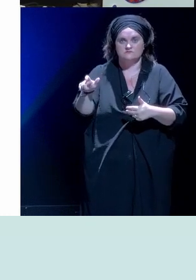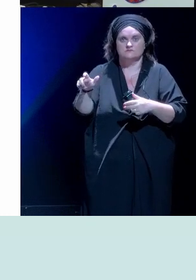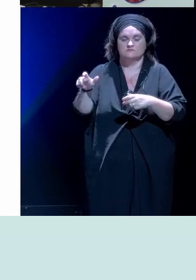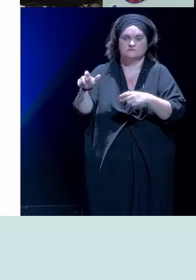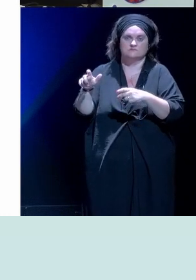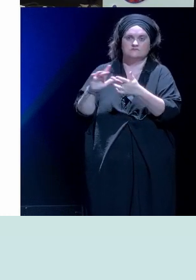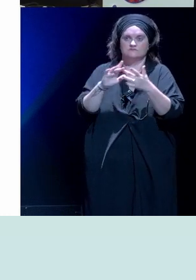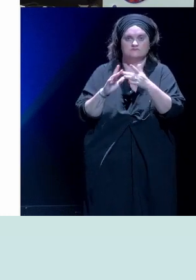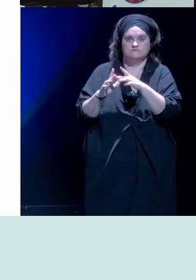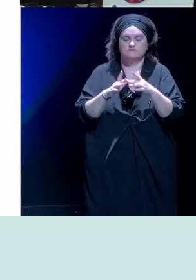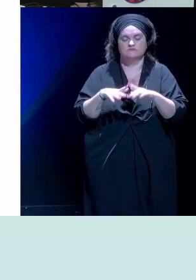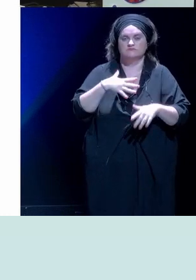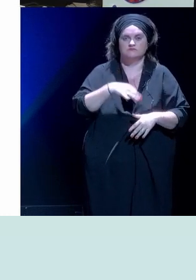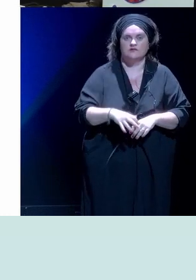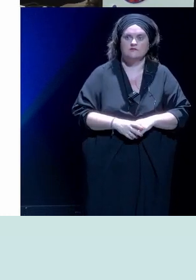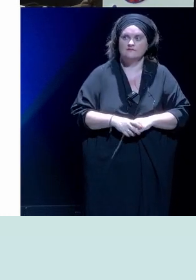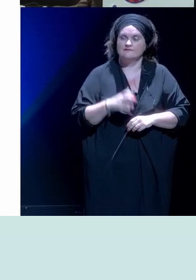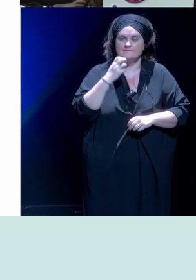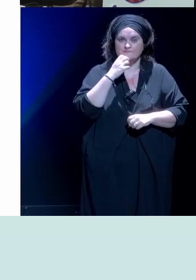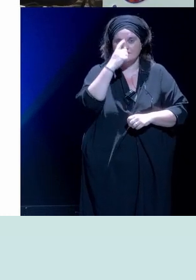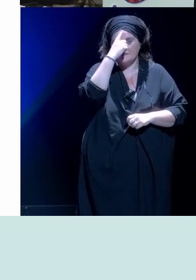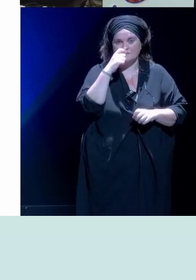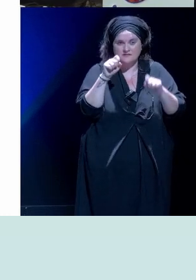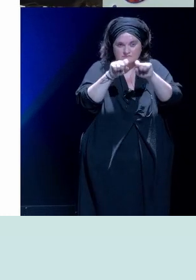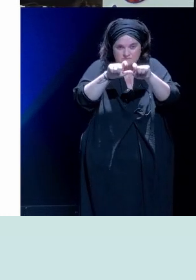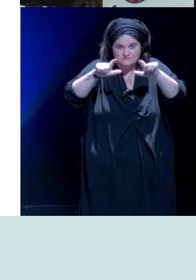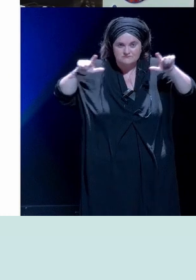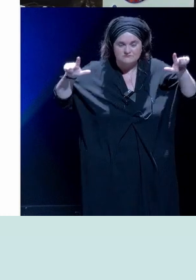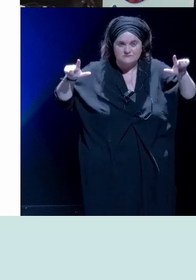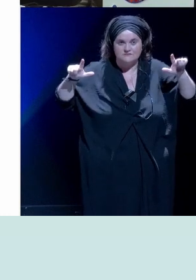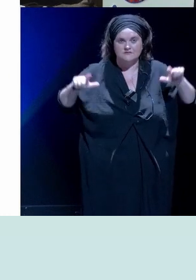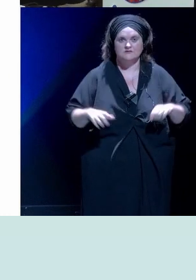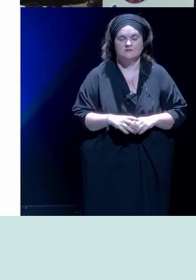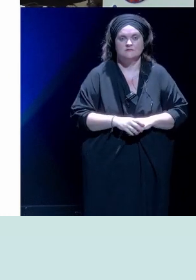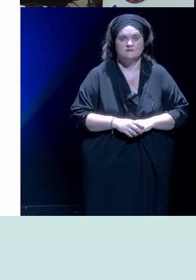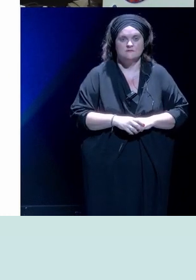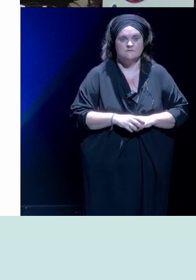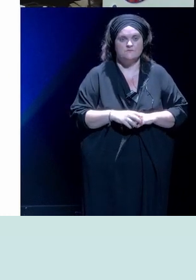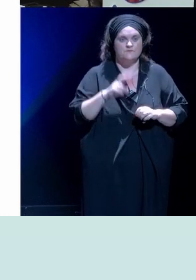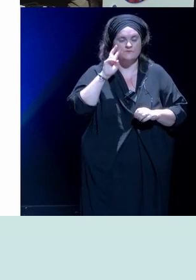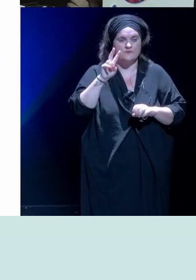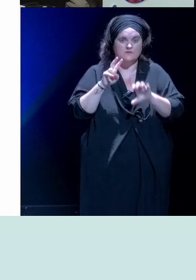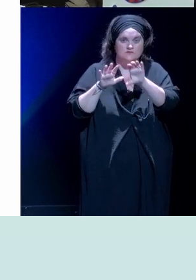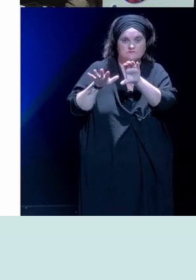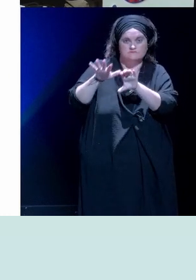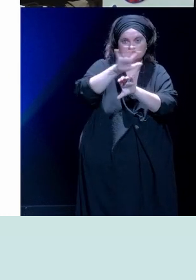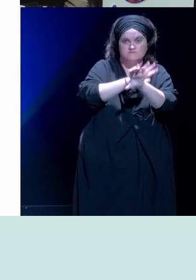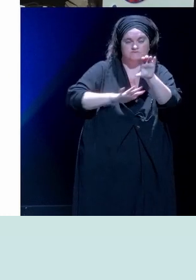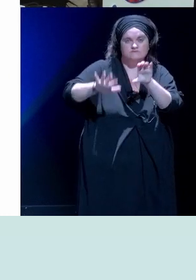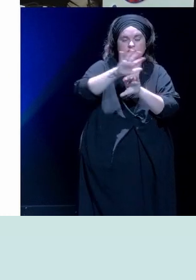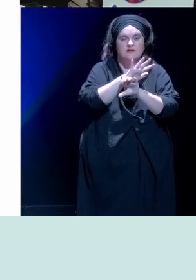Si ampliamos este mosaico, observaremos que en la periferia hay cuadrados